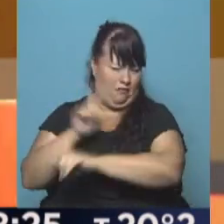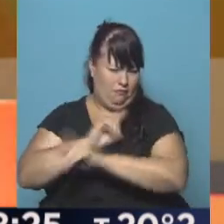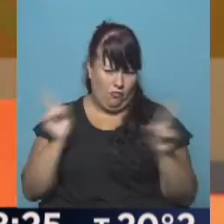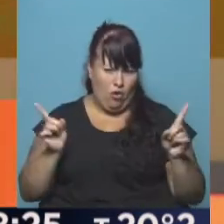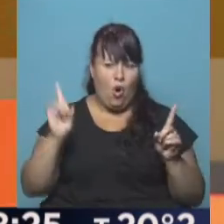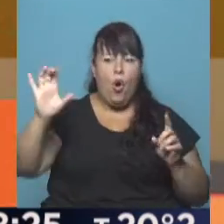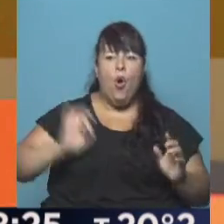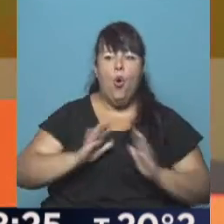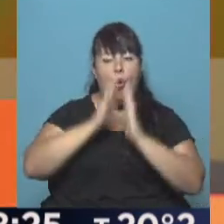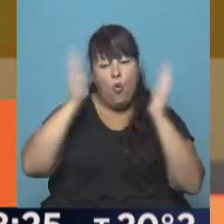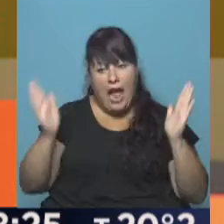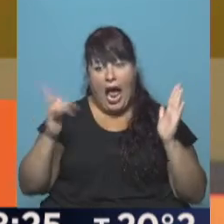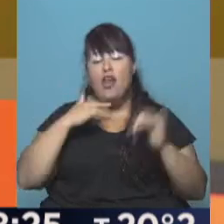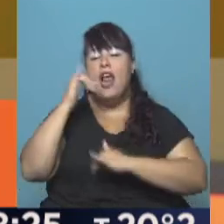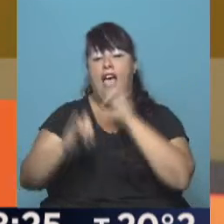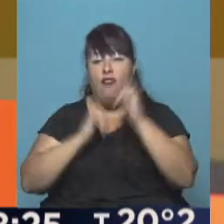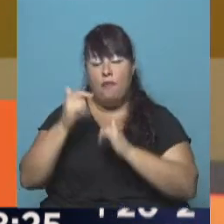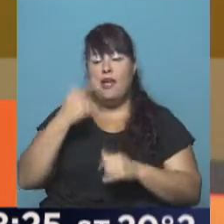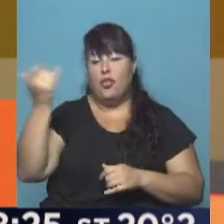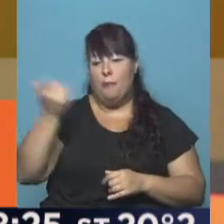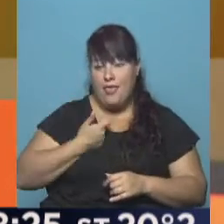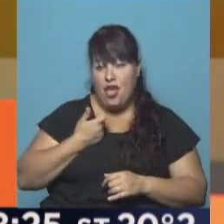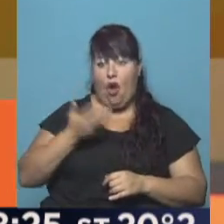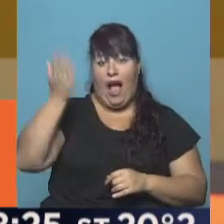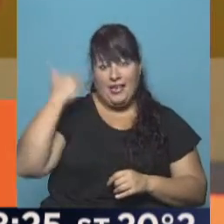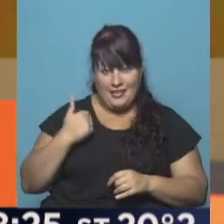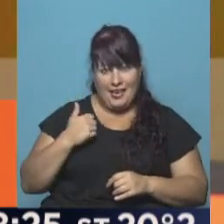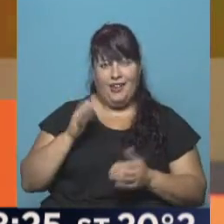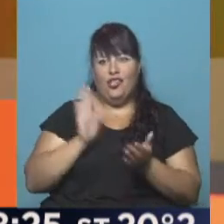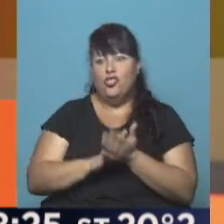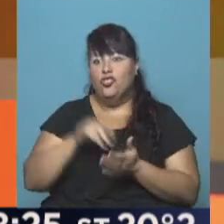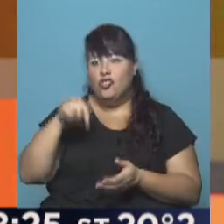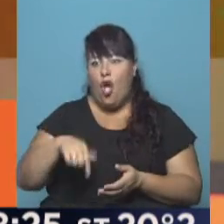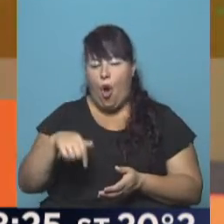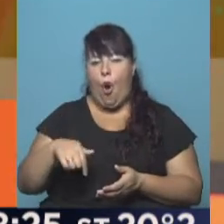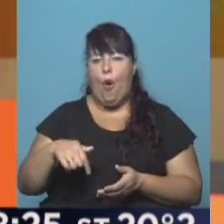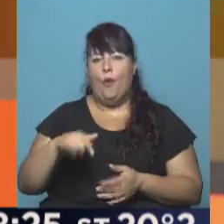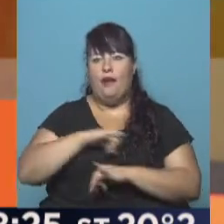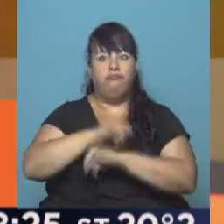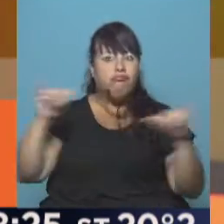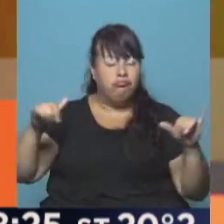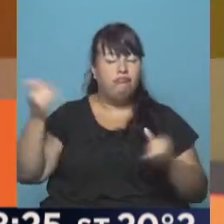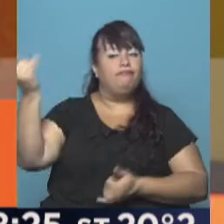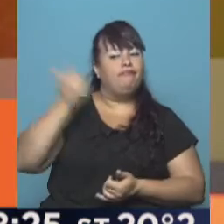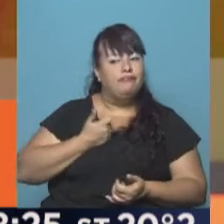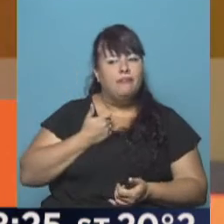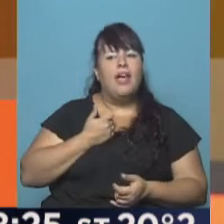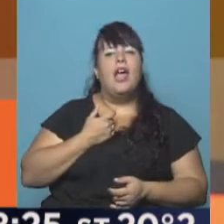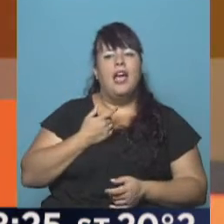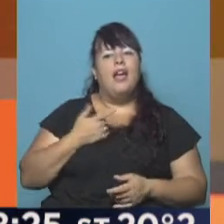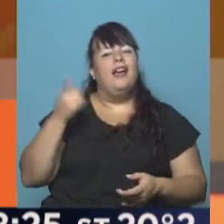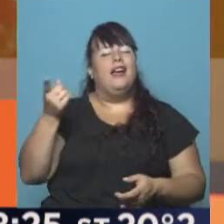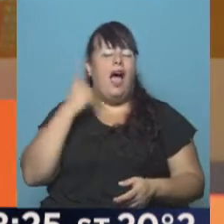anualmente según la información que nos transmitieron ayer después de esta de esta noticia que tiene una